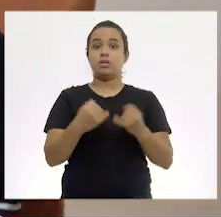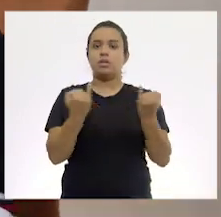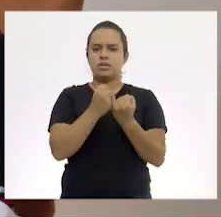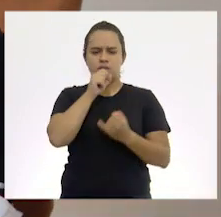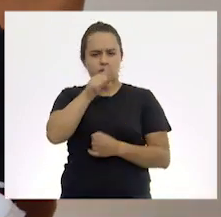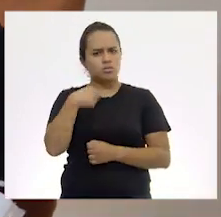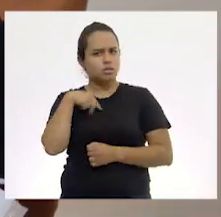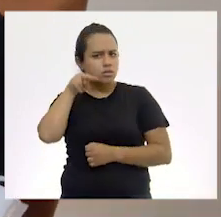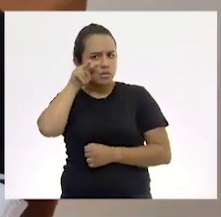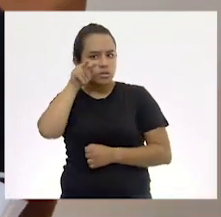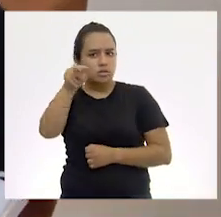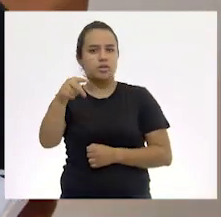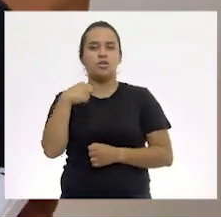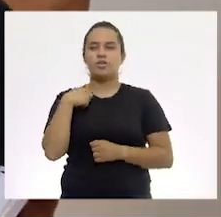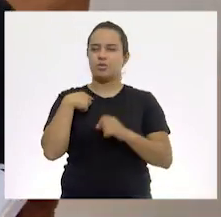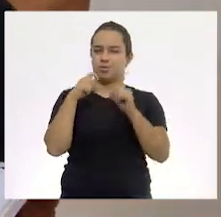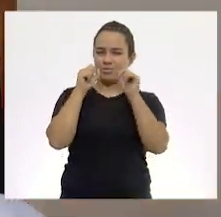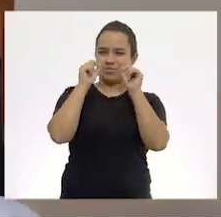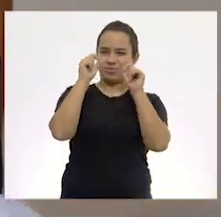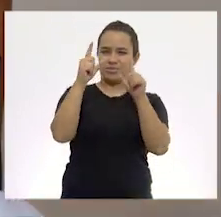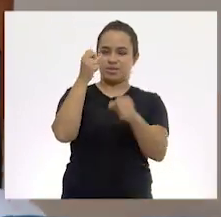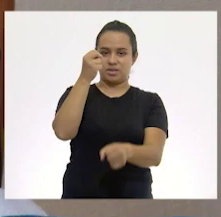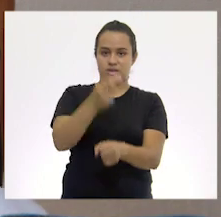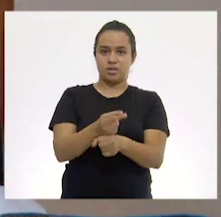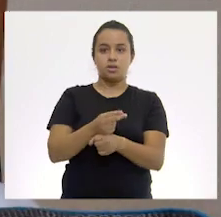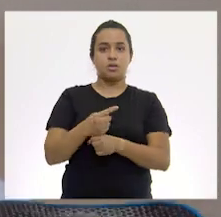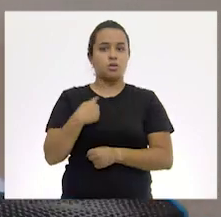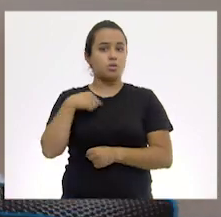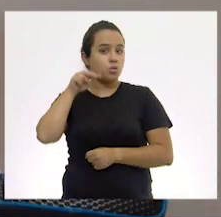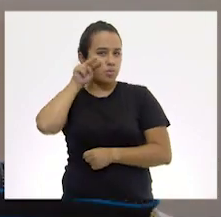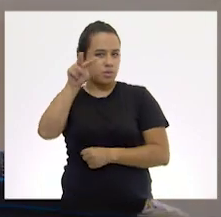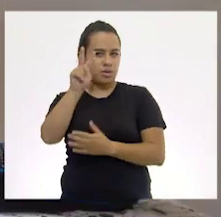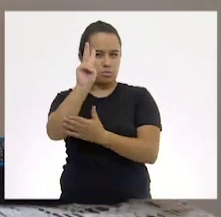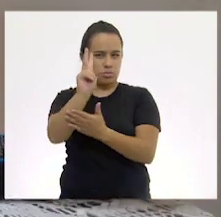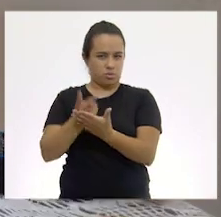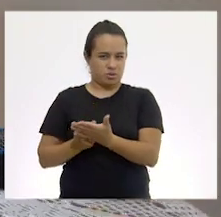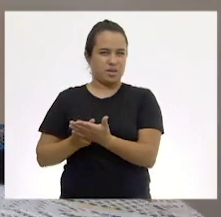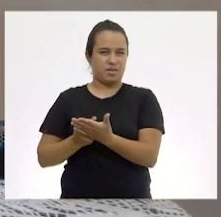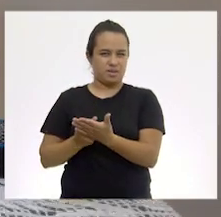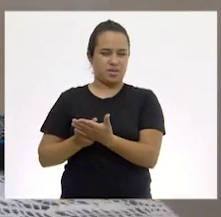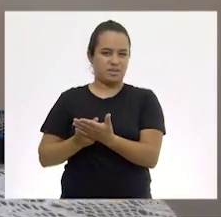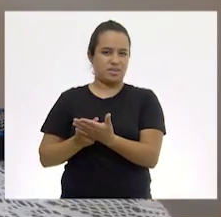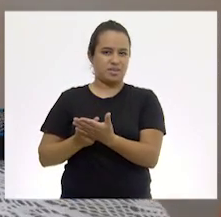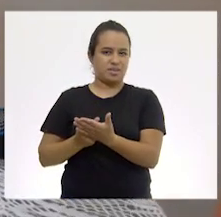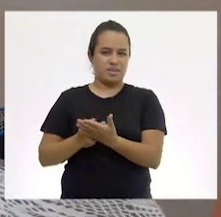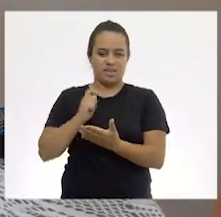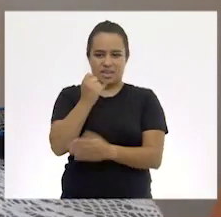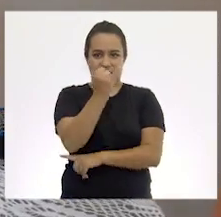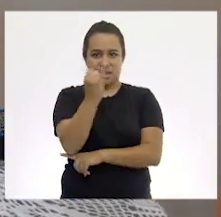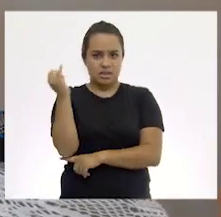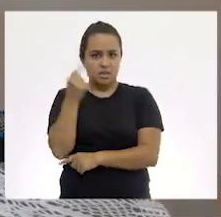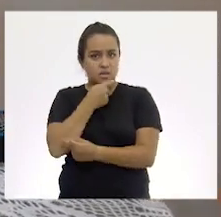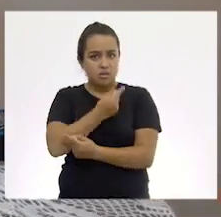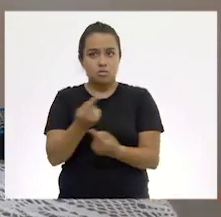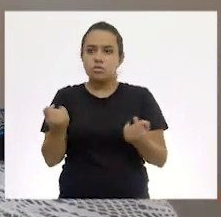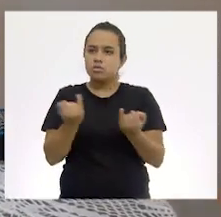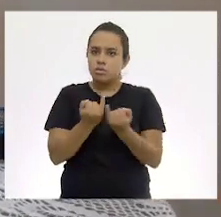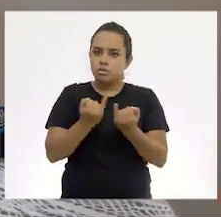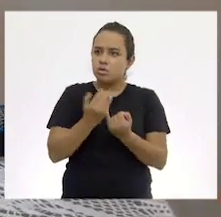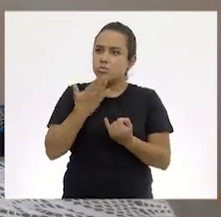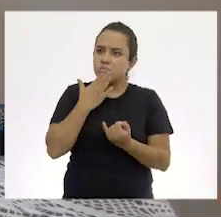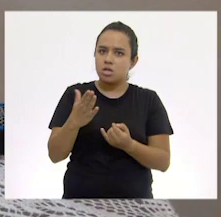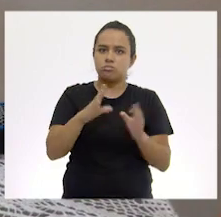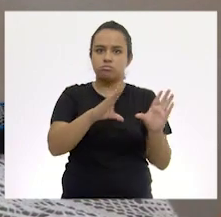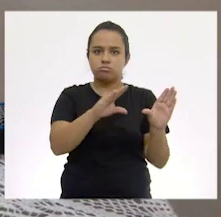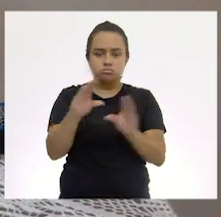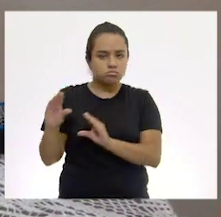he visto, porque me he levantado temprano, he visto las programaciones de preescolar y me parecen igual muy didácticas,